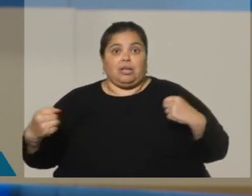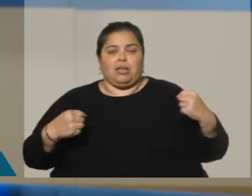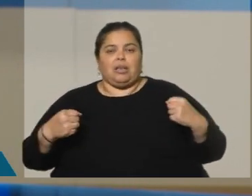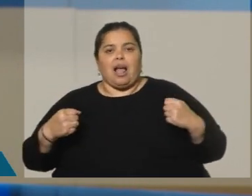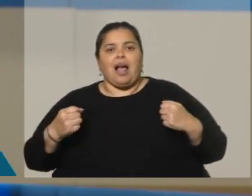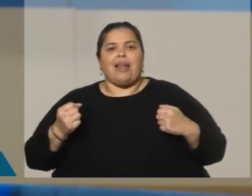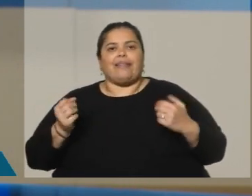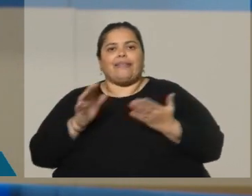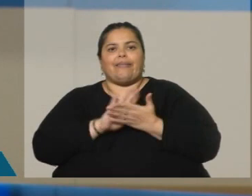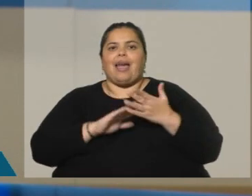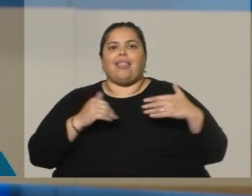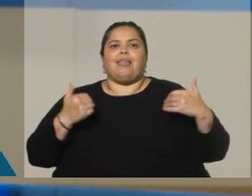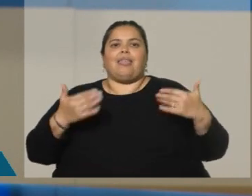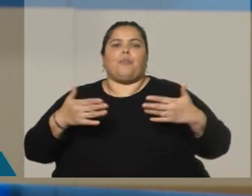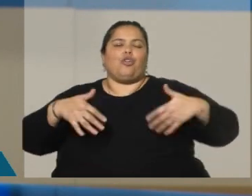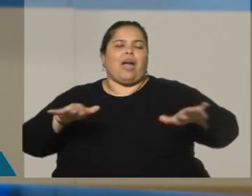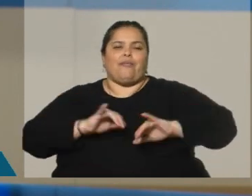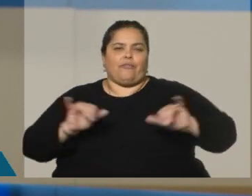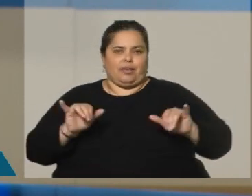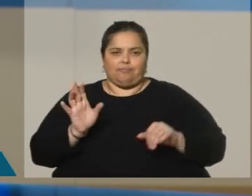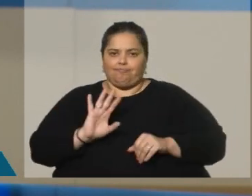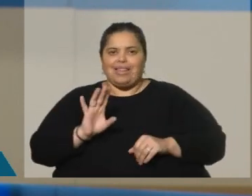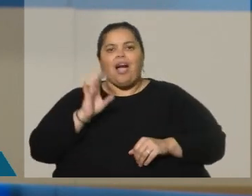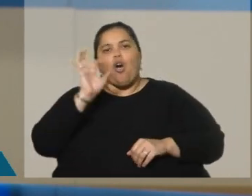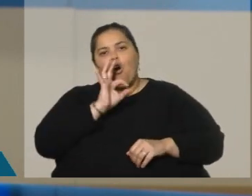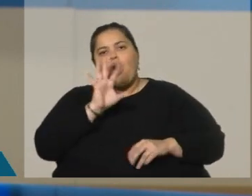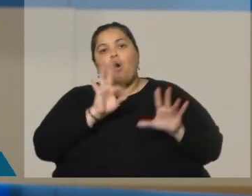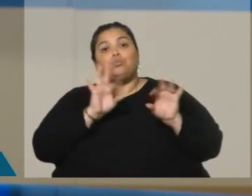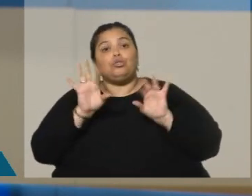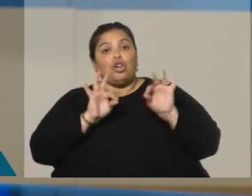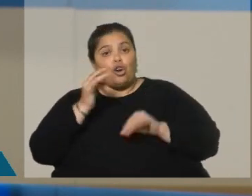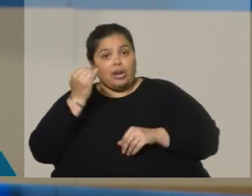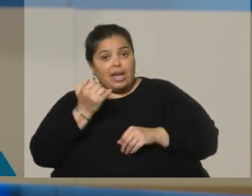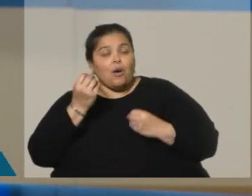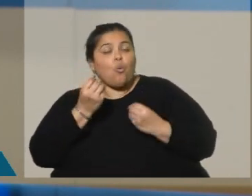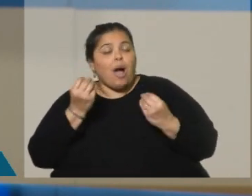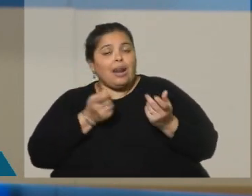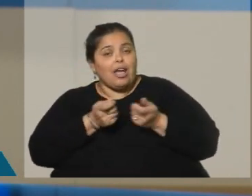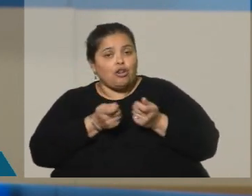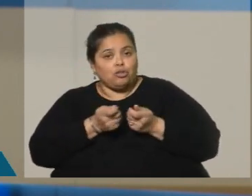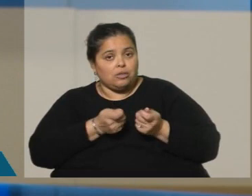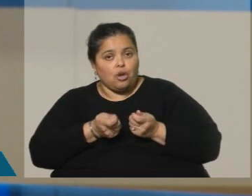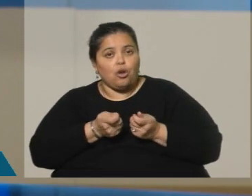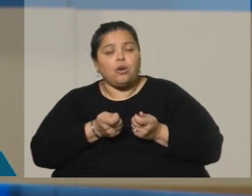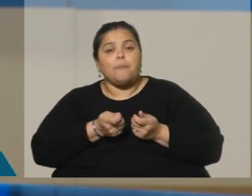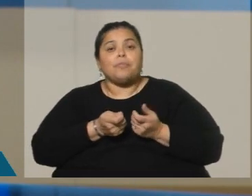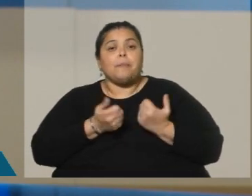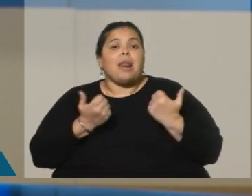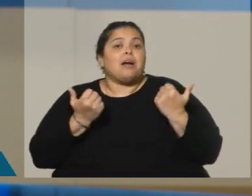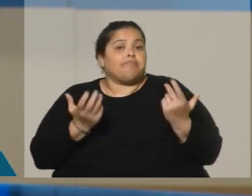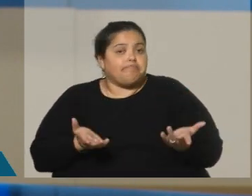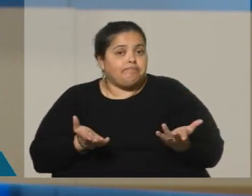ese día o las alternativas que se volcaban para negociar y conceder